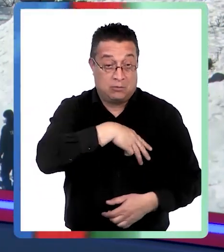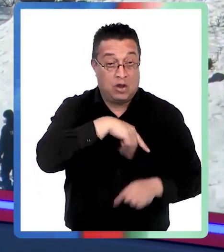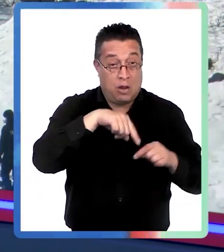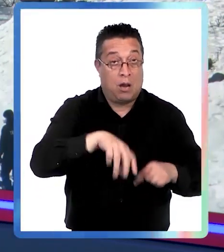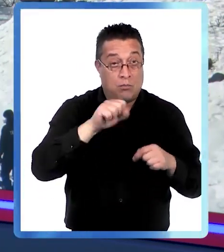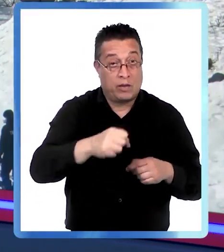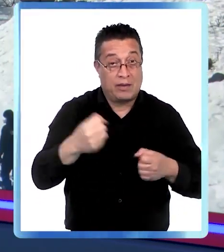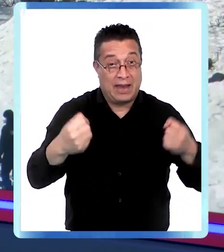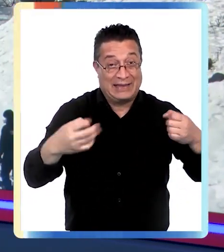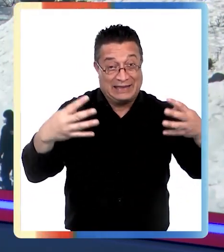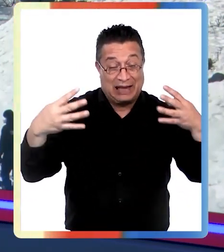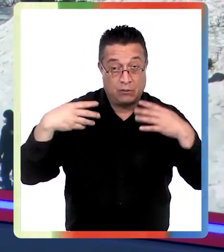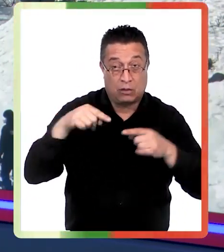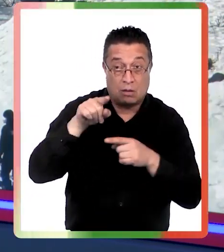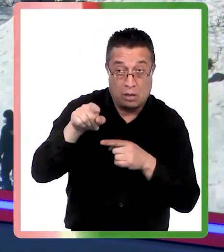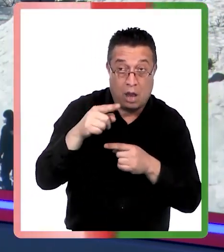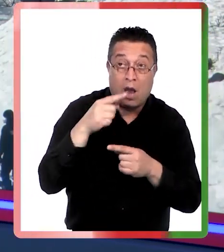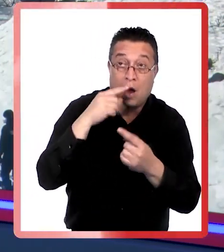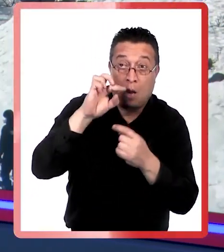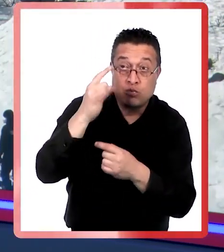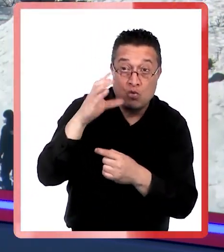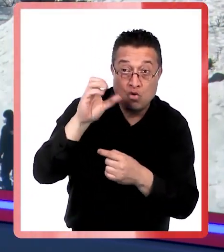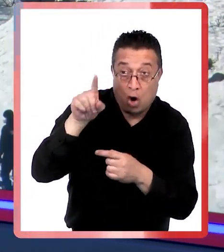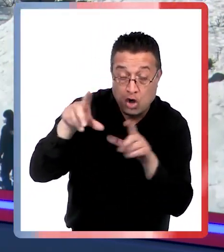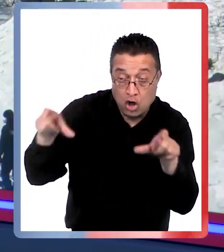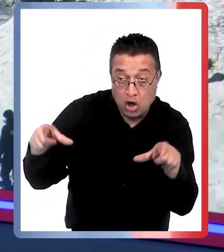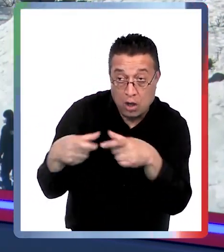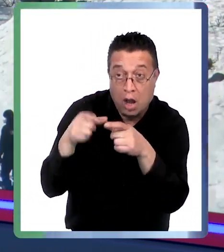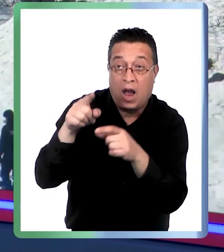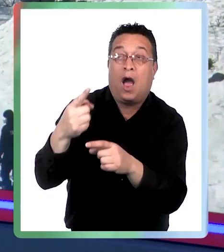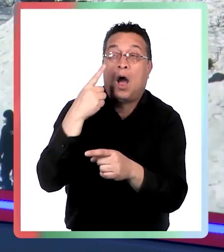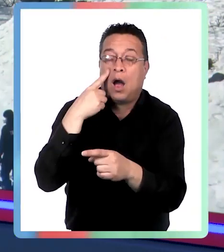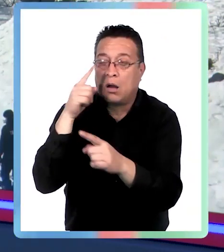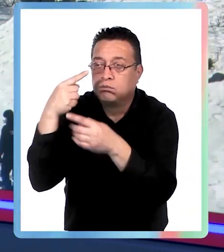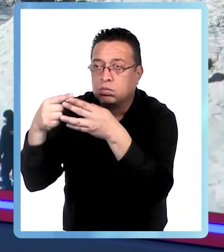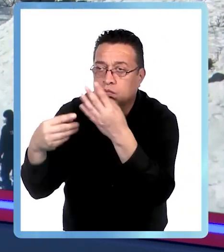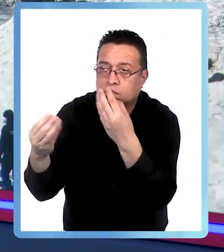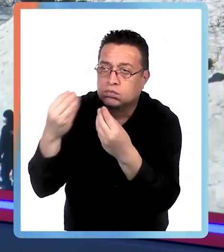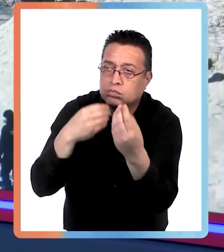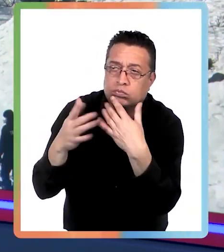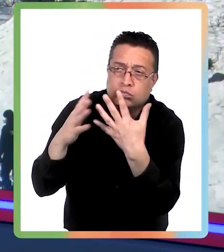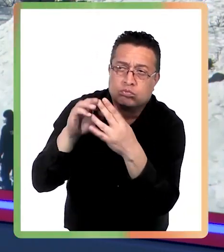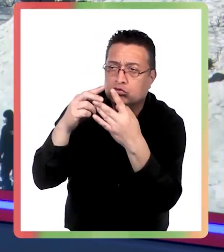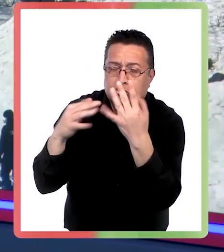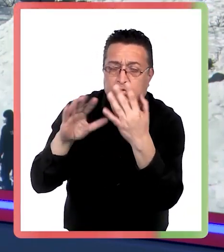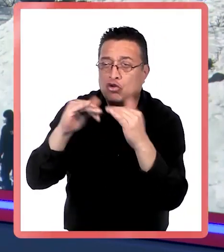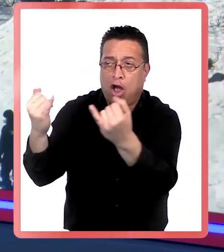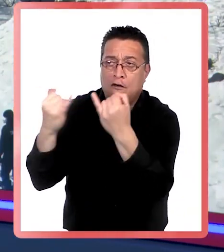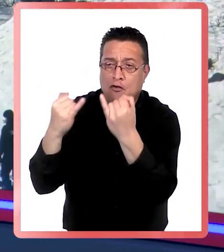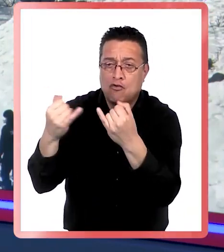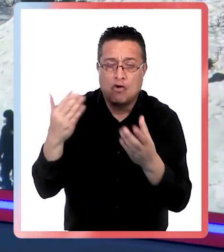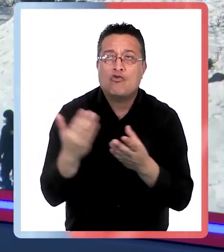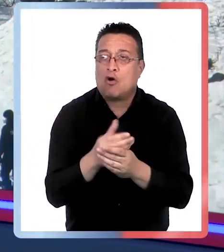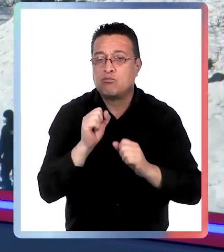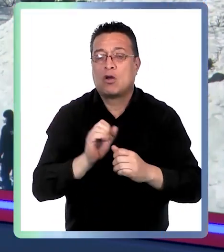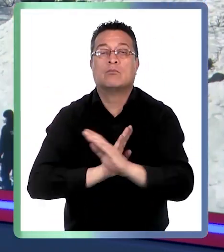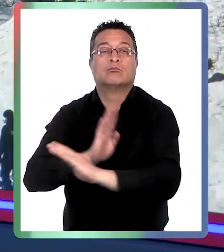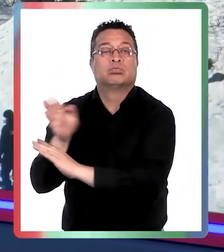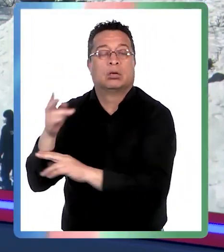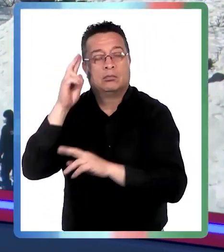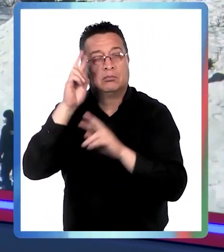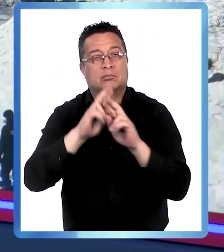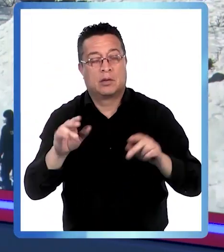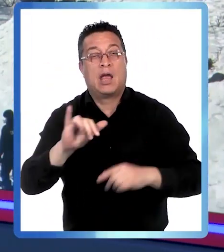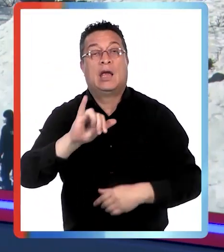podrán acercarse a este camón de pucón donde podrán conocer lo mejor de su oferta turística y Para más información también pueden Acceder al